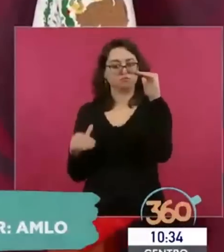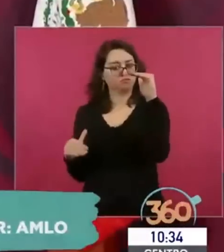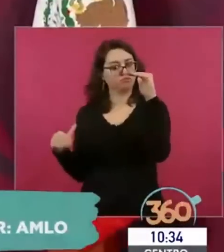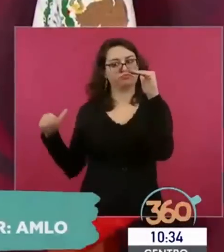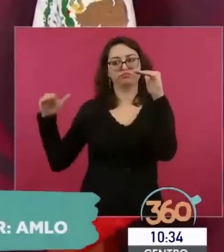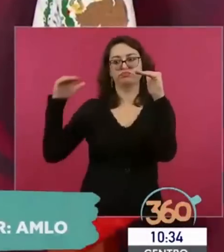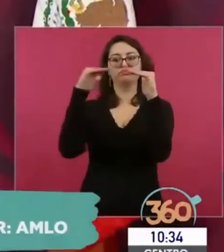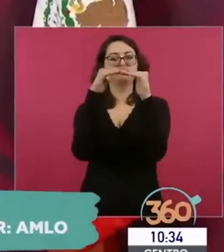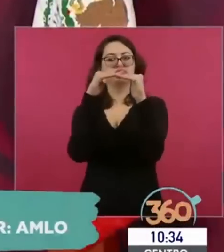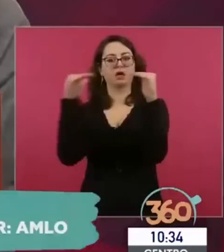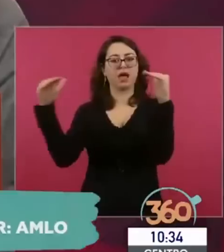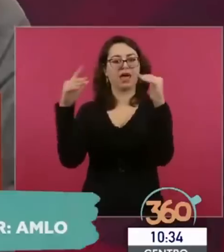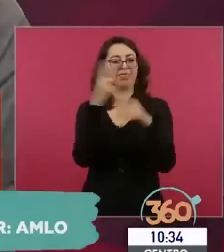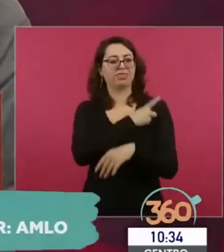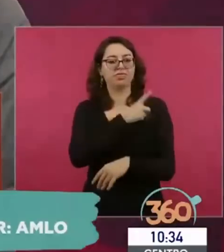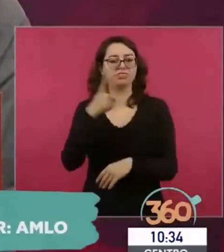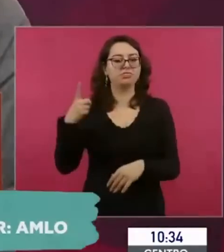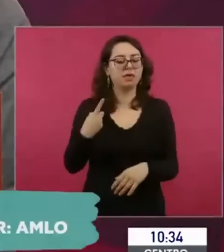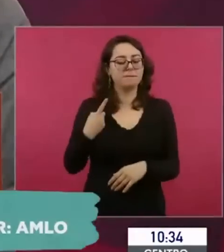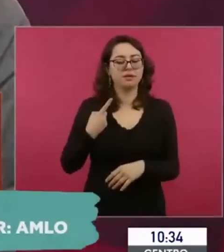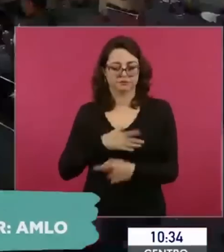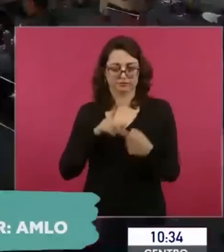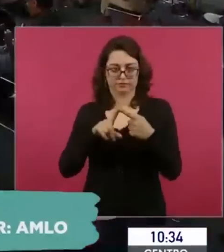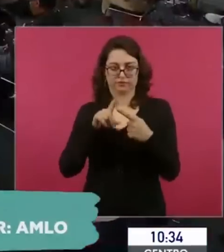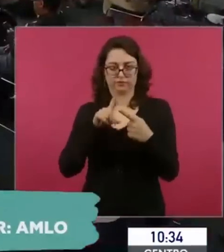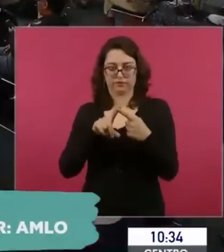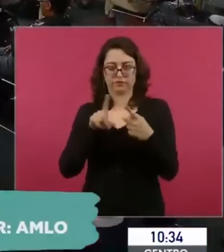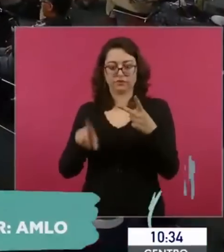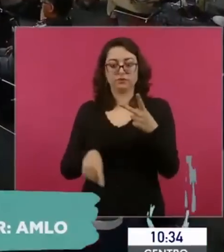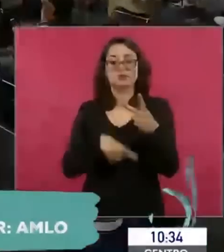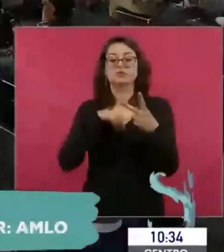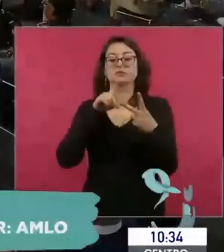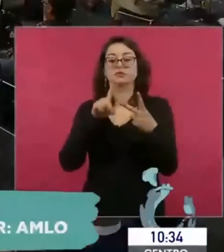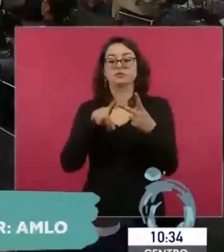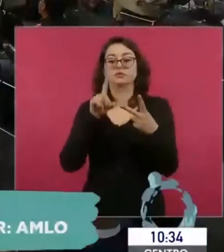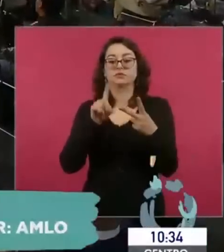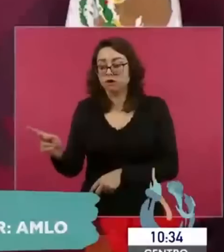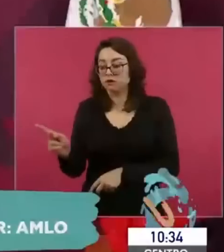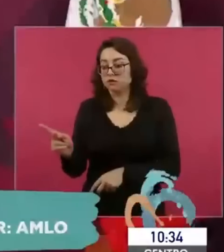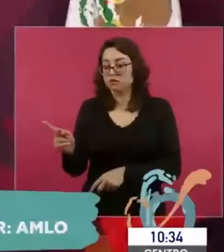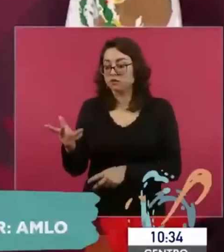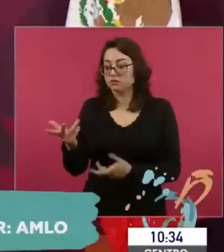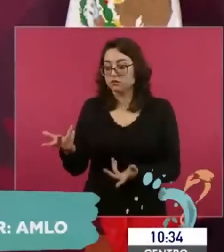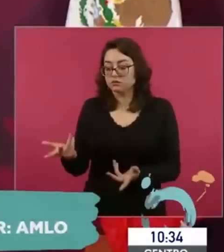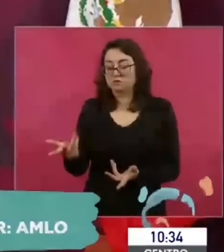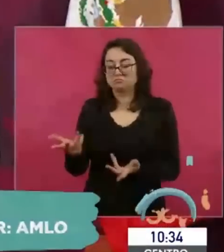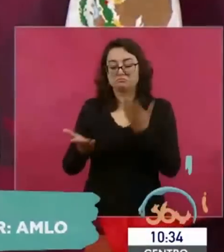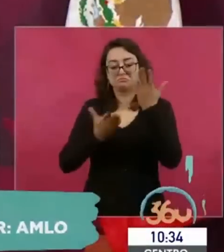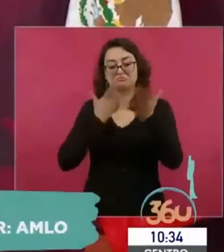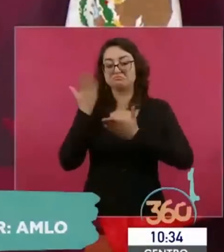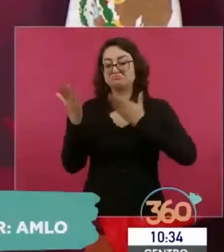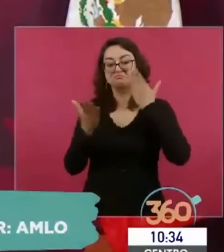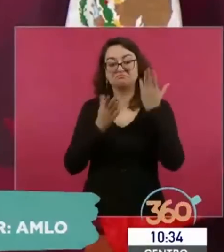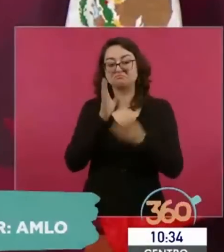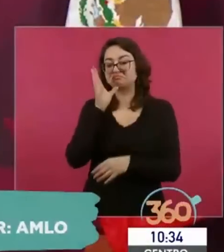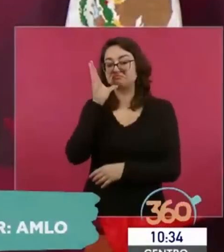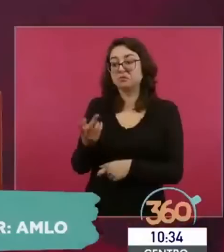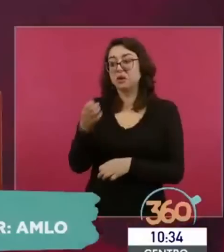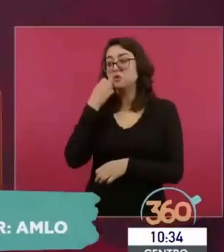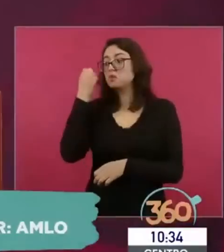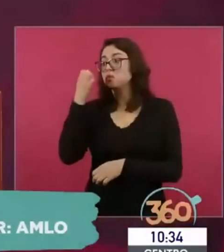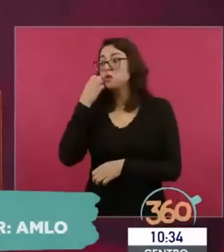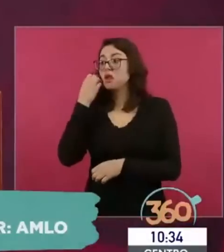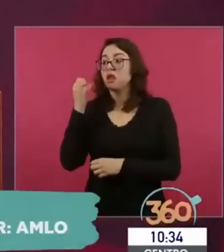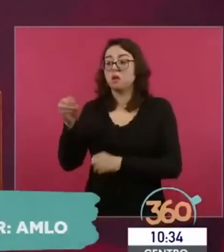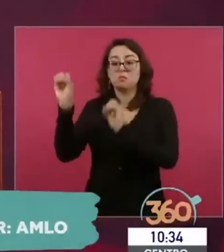dieciséis mil pesos mensuales segundo becas para estudiantes de familias pobres